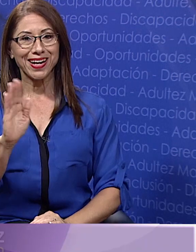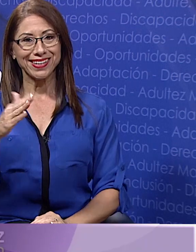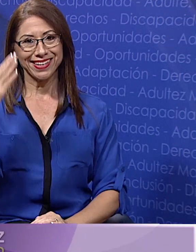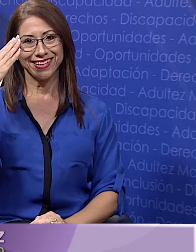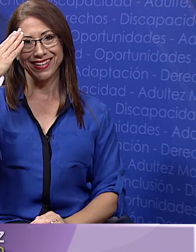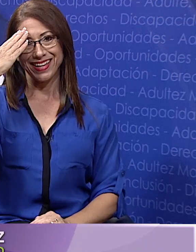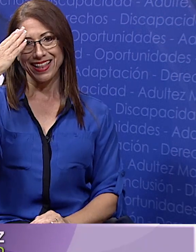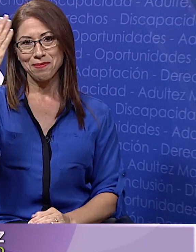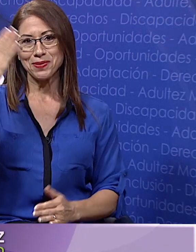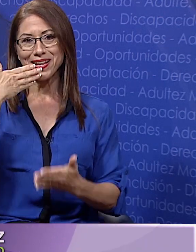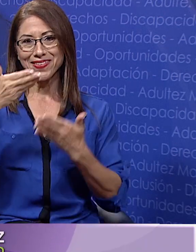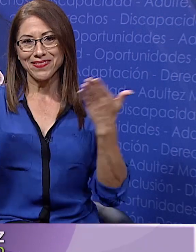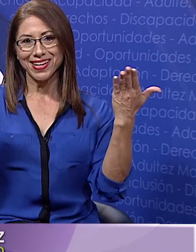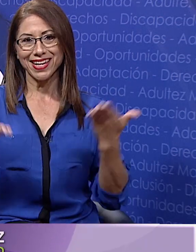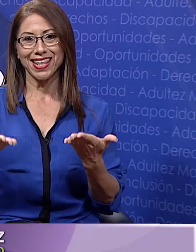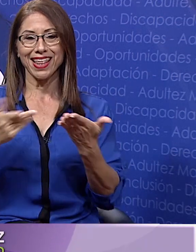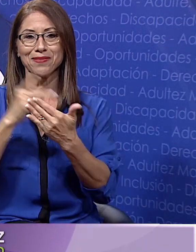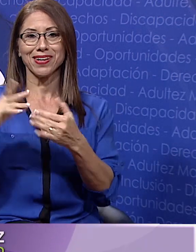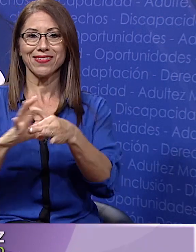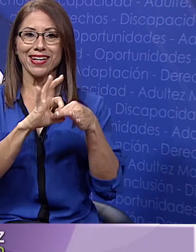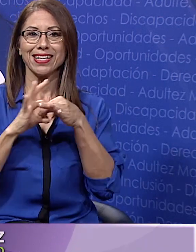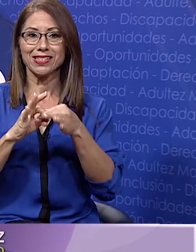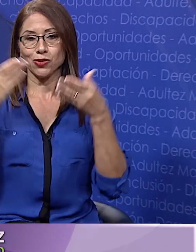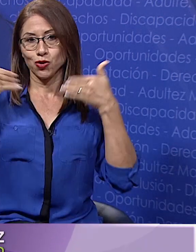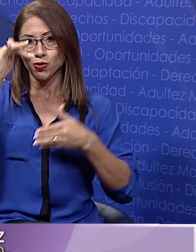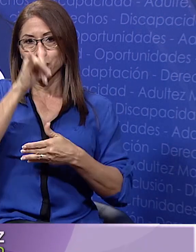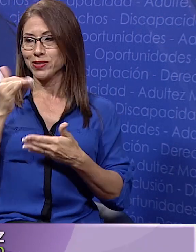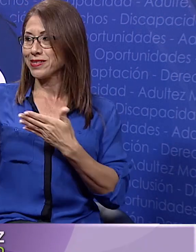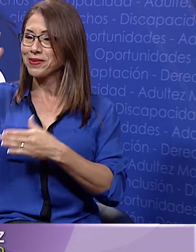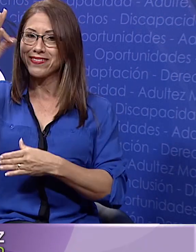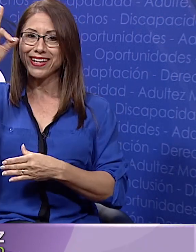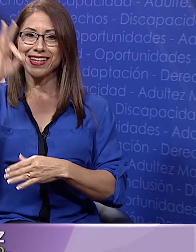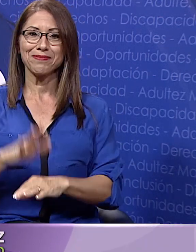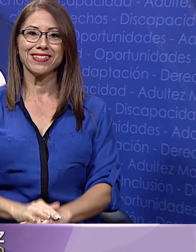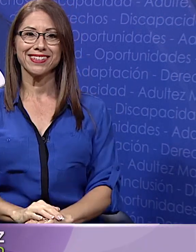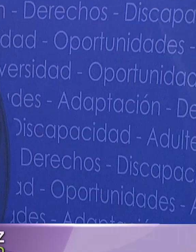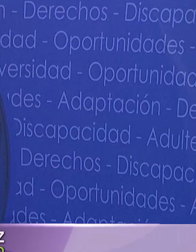Hola, le damos la bienvenida a Nexos Yuri Muñoz y María Fernanda Jiménez.